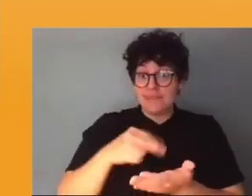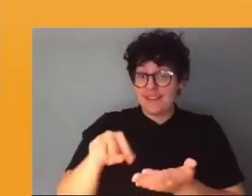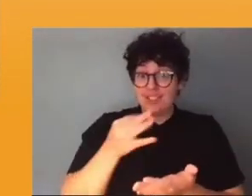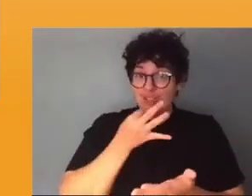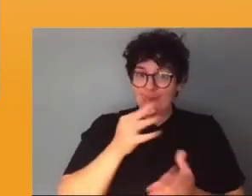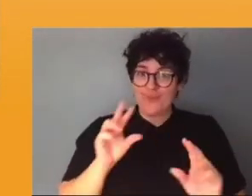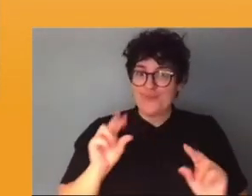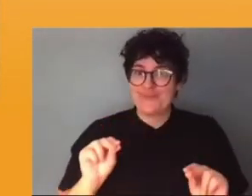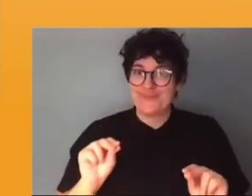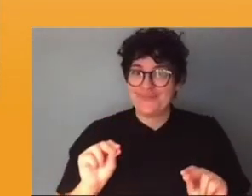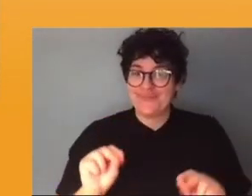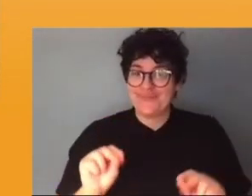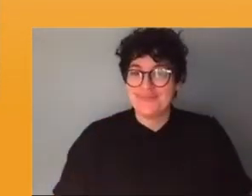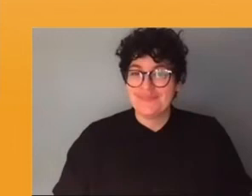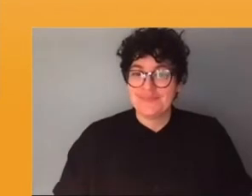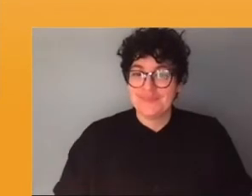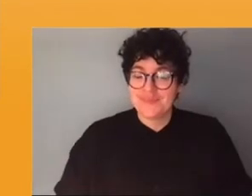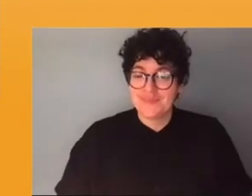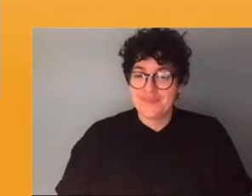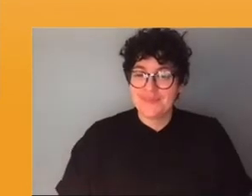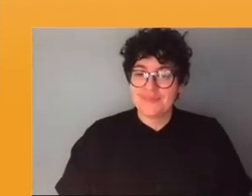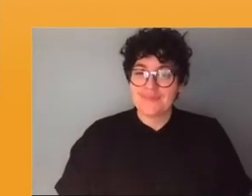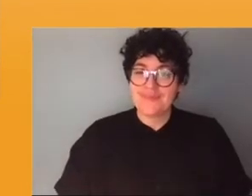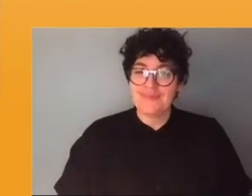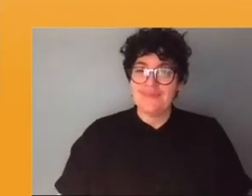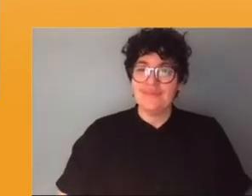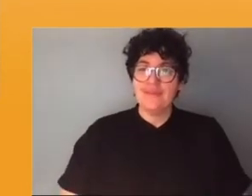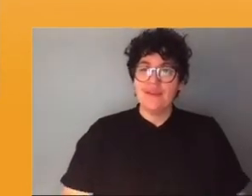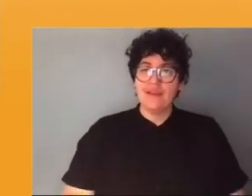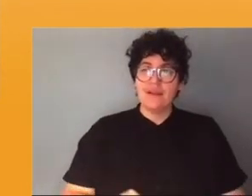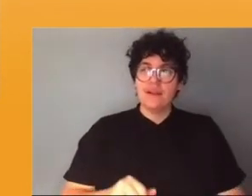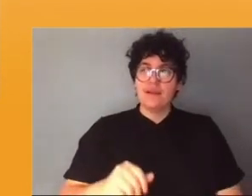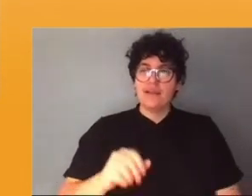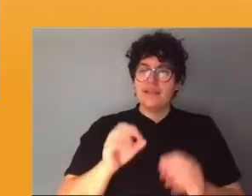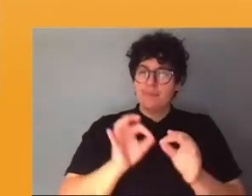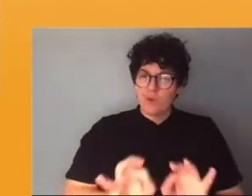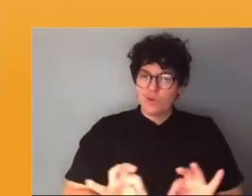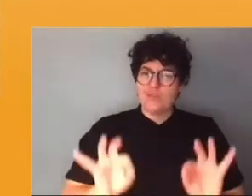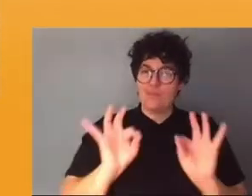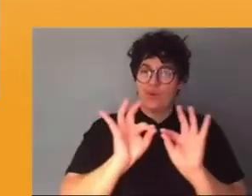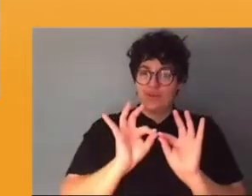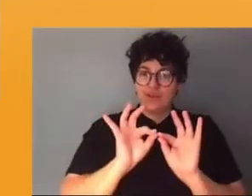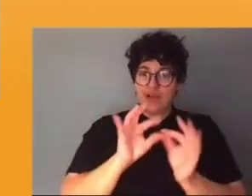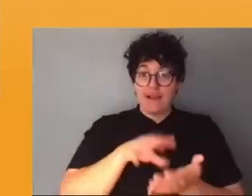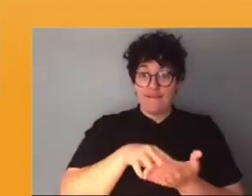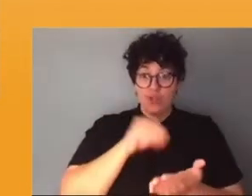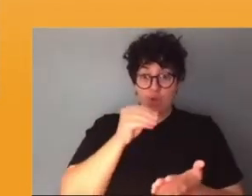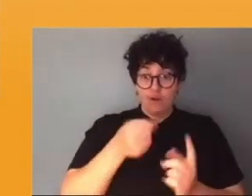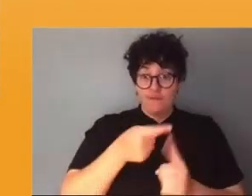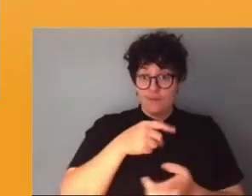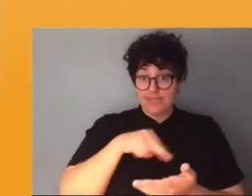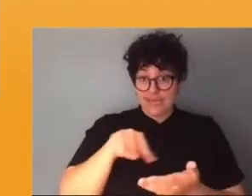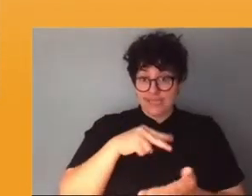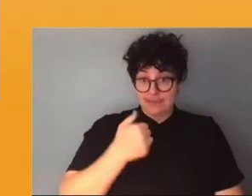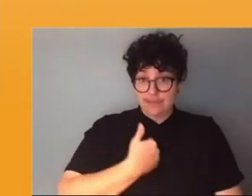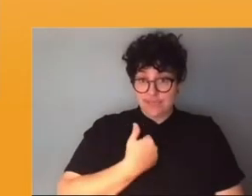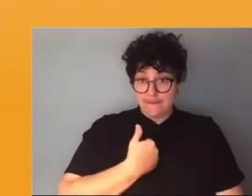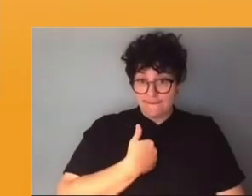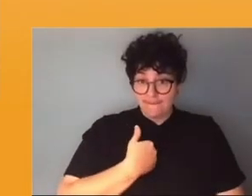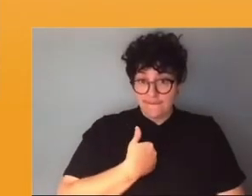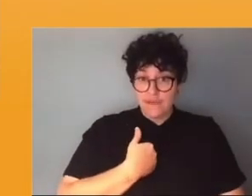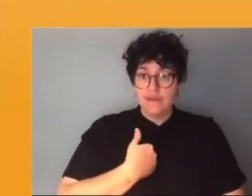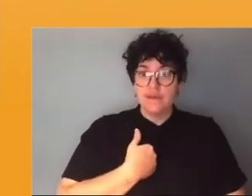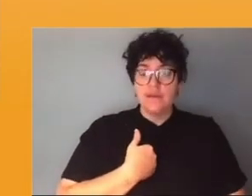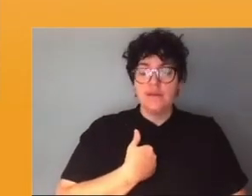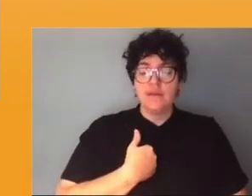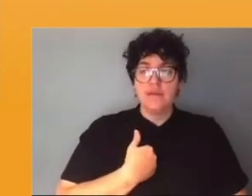pero nada más para... creo que lo más importante que aprendí de la danza es un